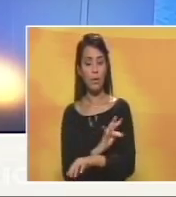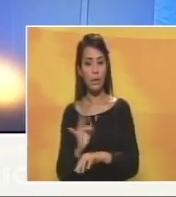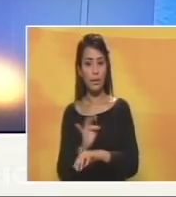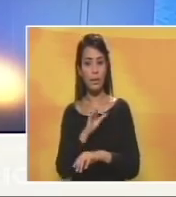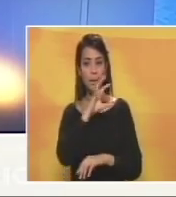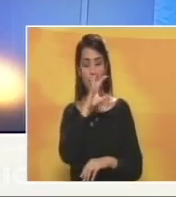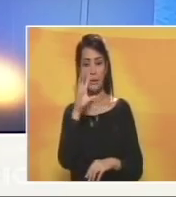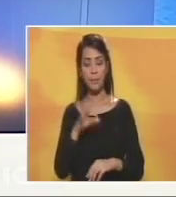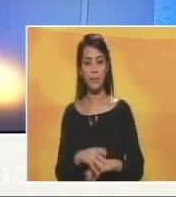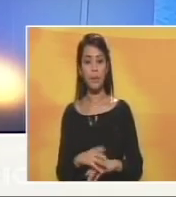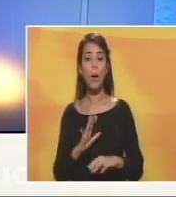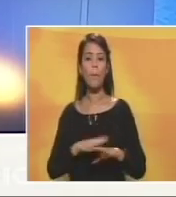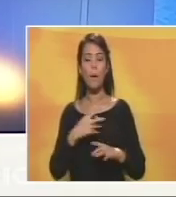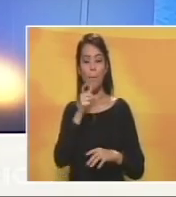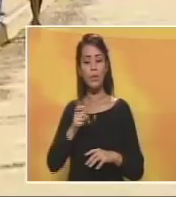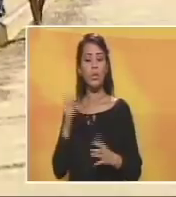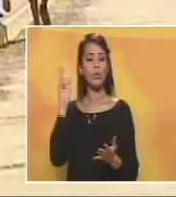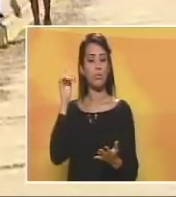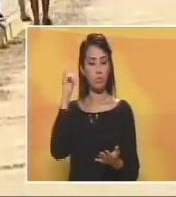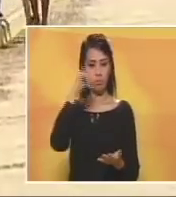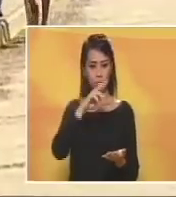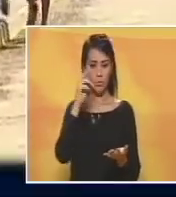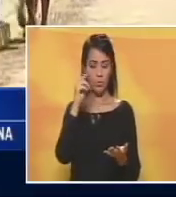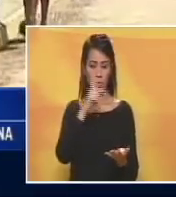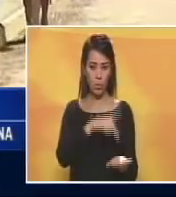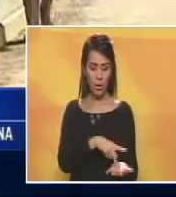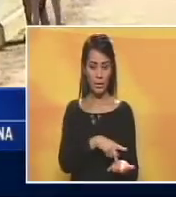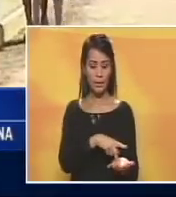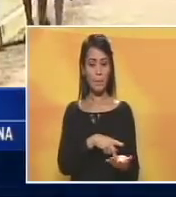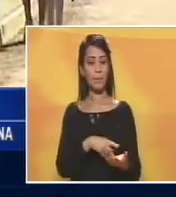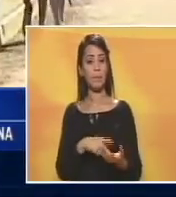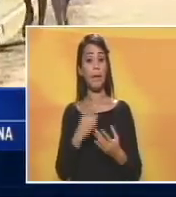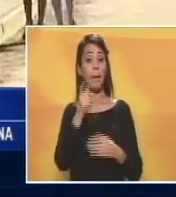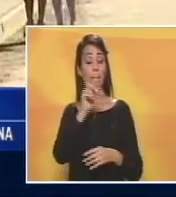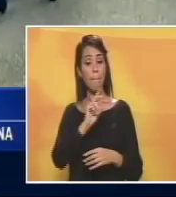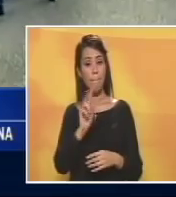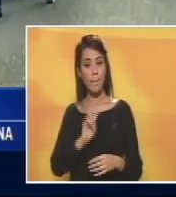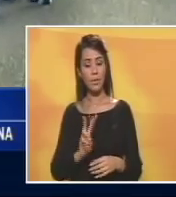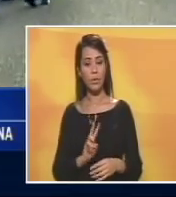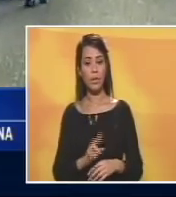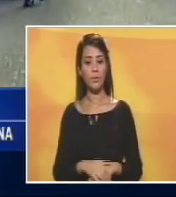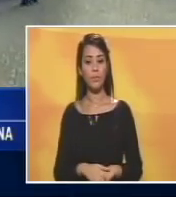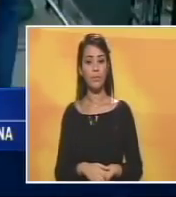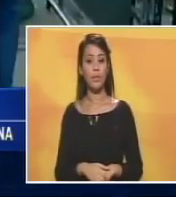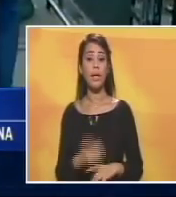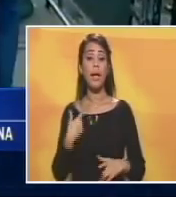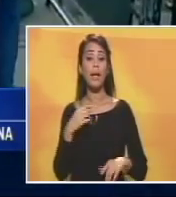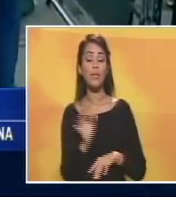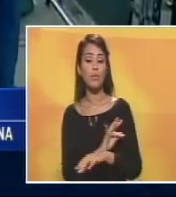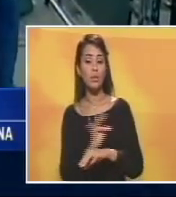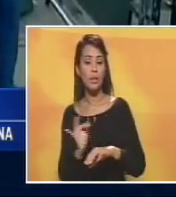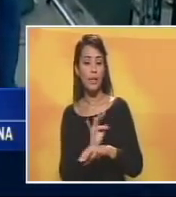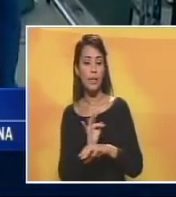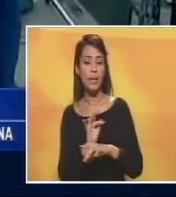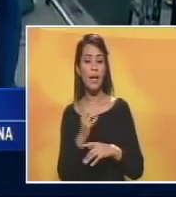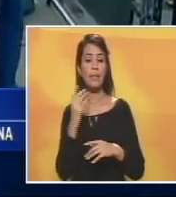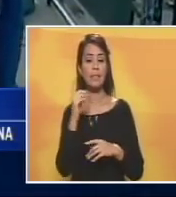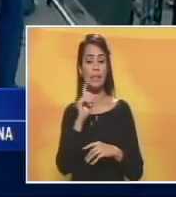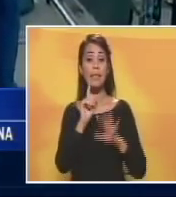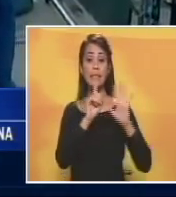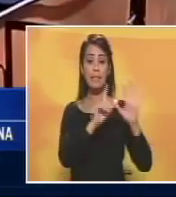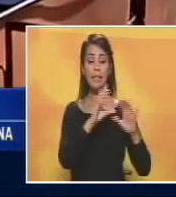tras la llegada masiva de venezolanos. Según la Organización Internacional para las Migraciones, en el país vecino podrían haber unos